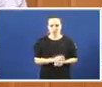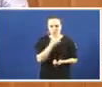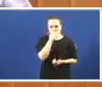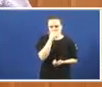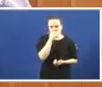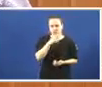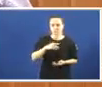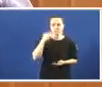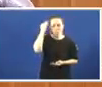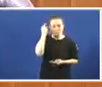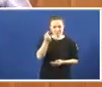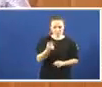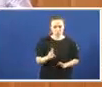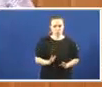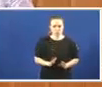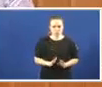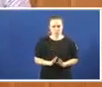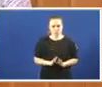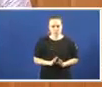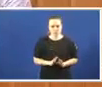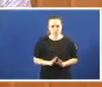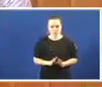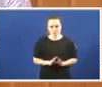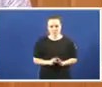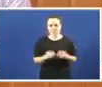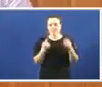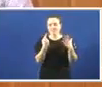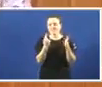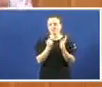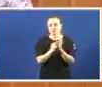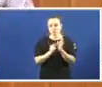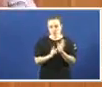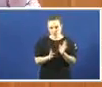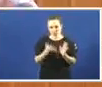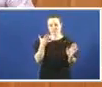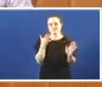parecer pouco, pero estas 6 décimas de PIB son